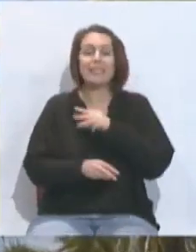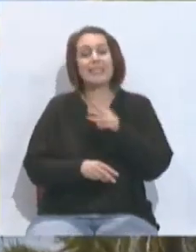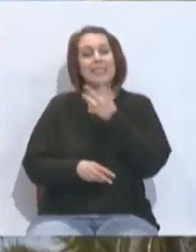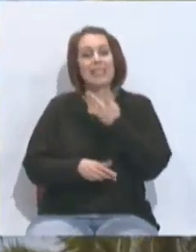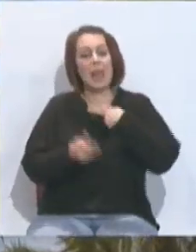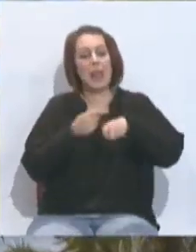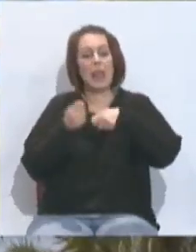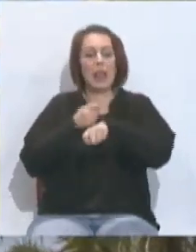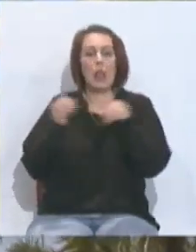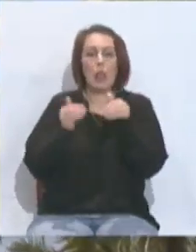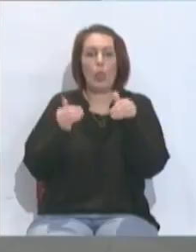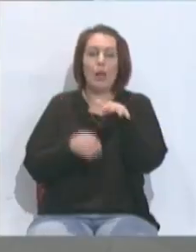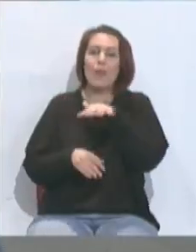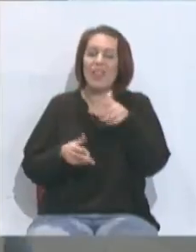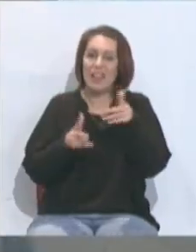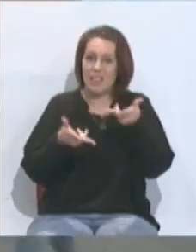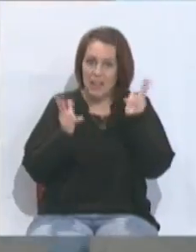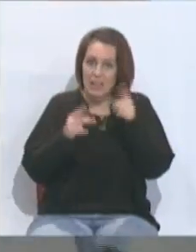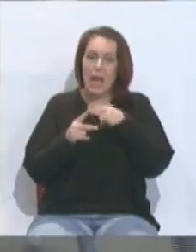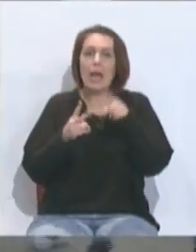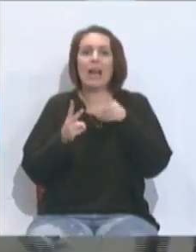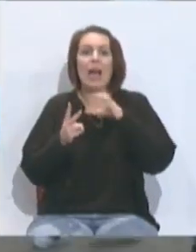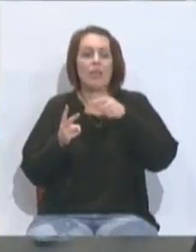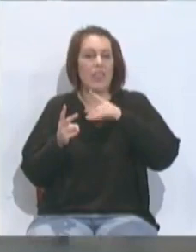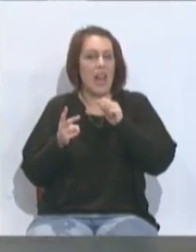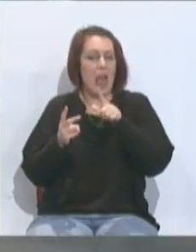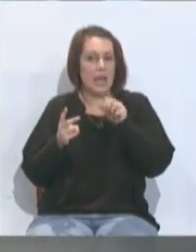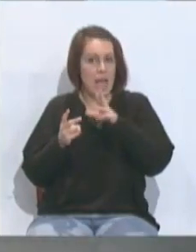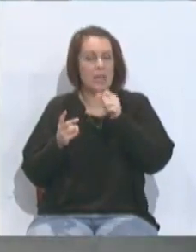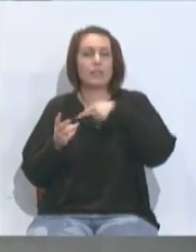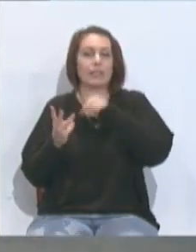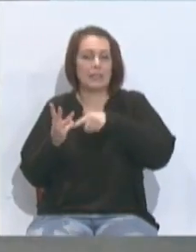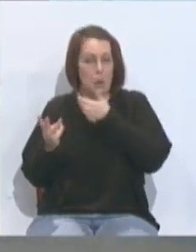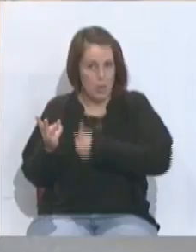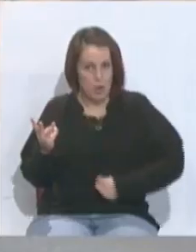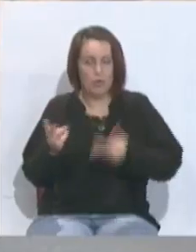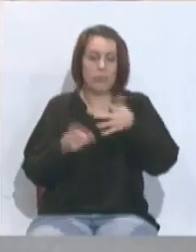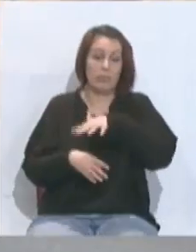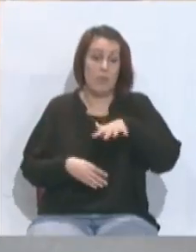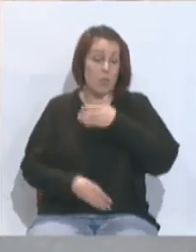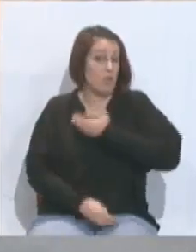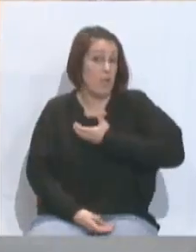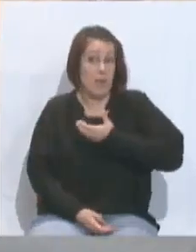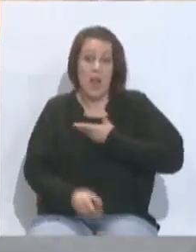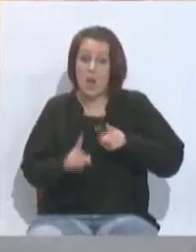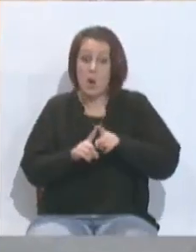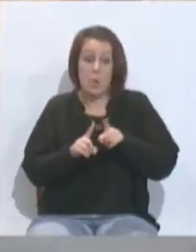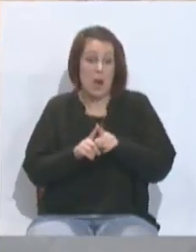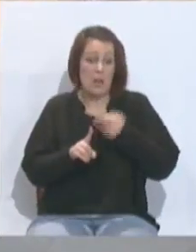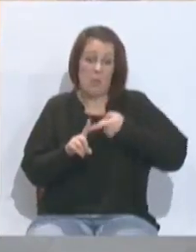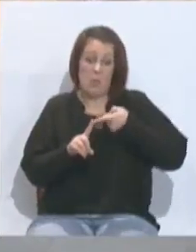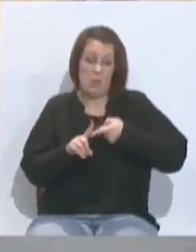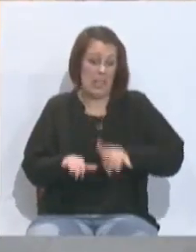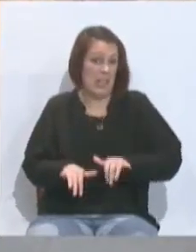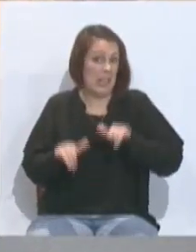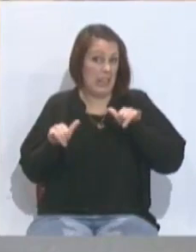kioscos situados en la Plaza de la Libertad, Candelaria y San Juan de Dios. Se trata de espacios municipales que se encuentran infrautilizados